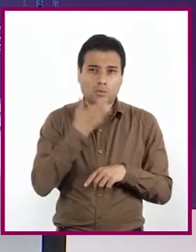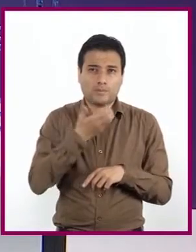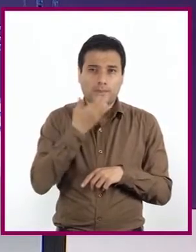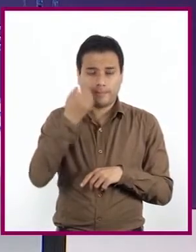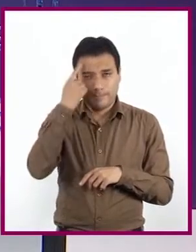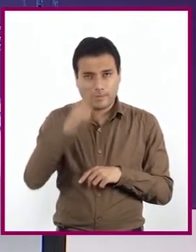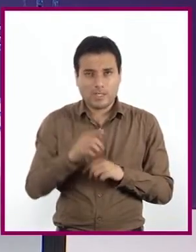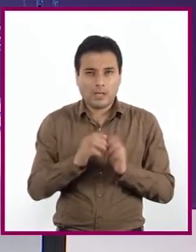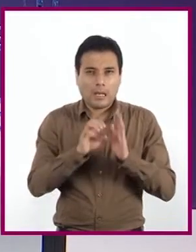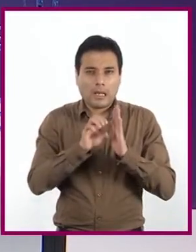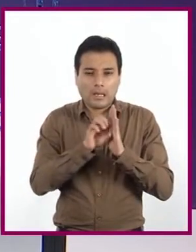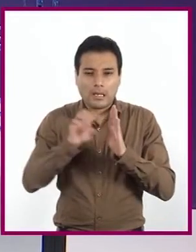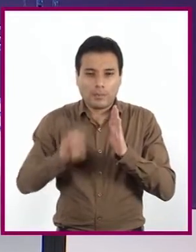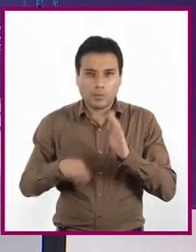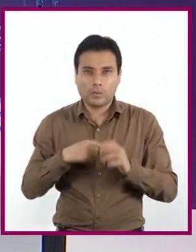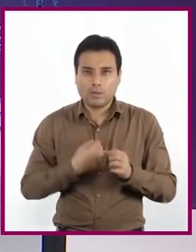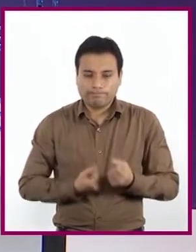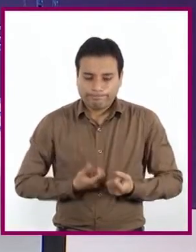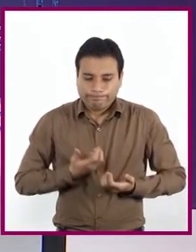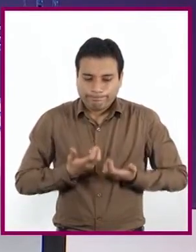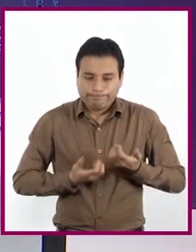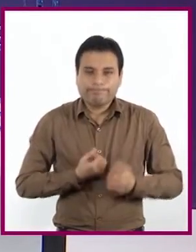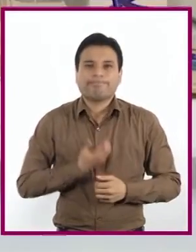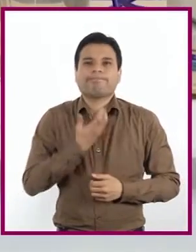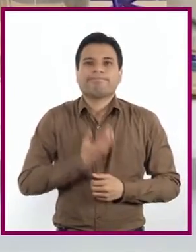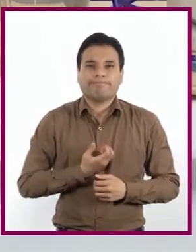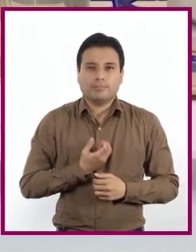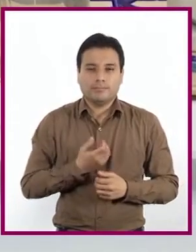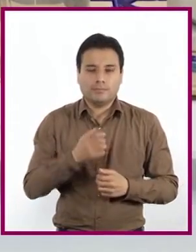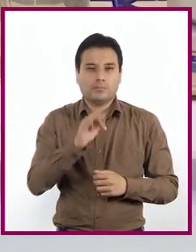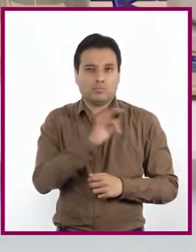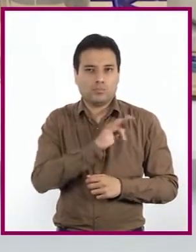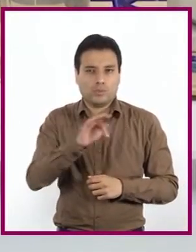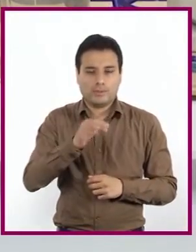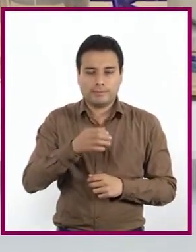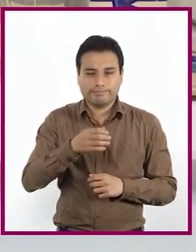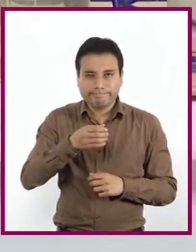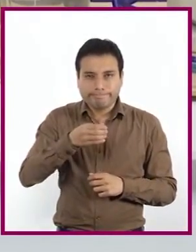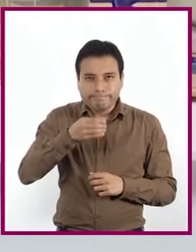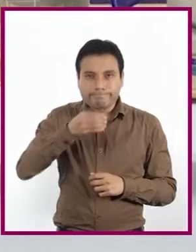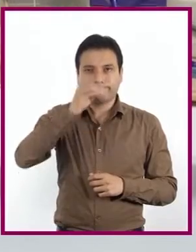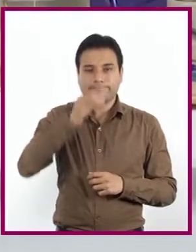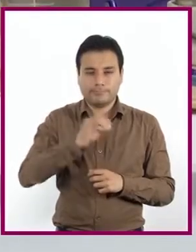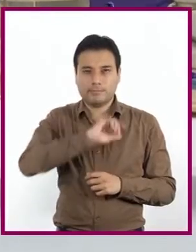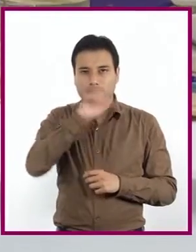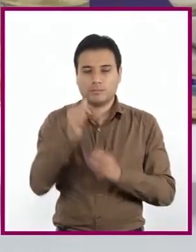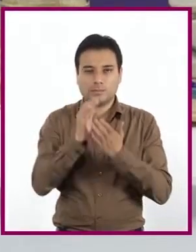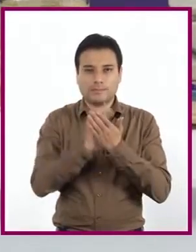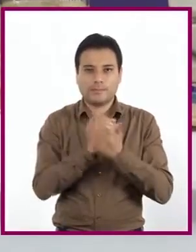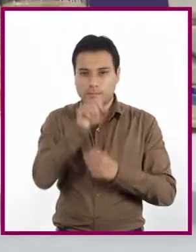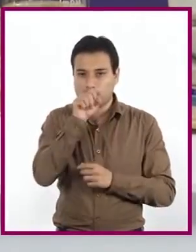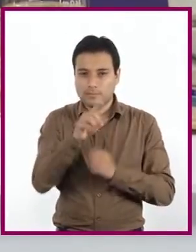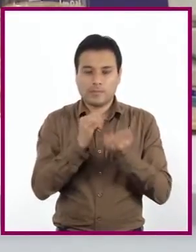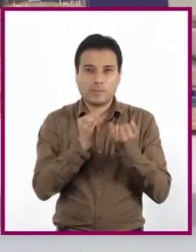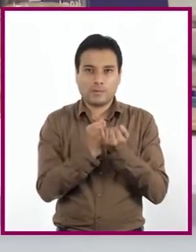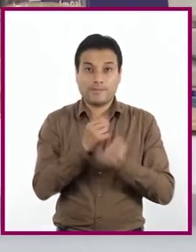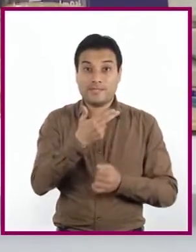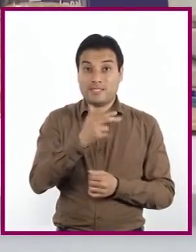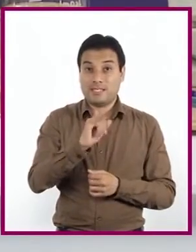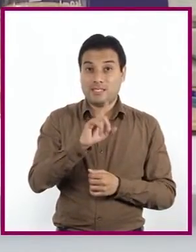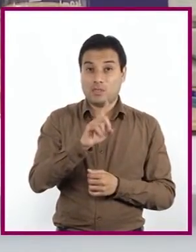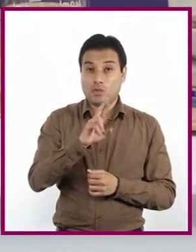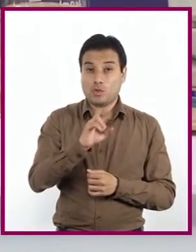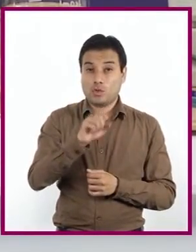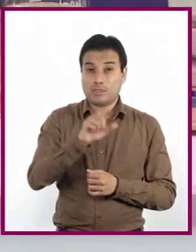para contrarrestar la acidez en el estómago. El hidróxido de sodio se utiliza en la limpieza de superficies,